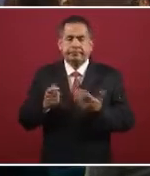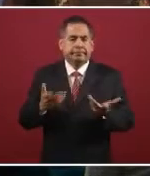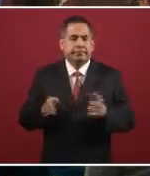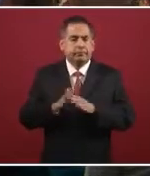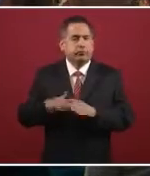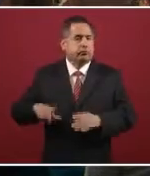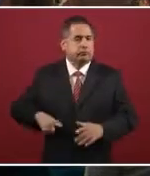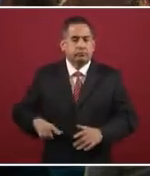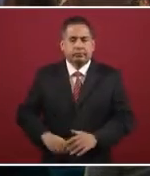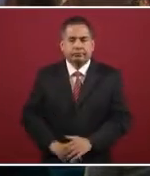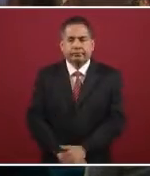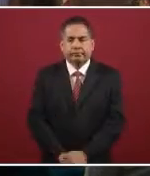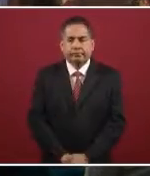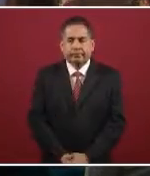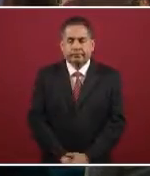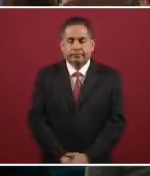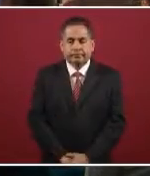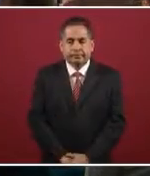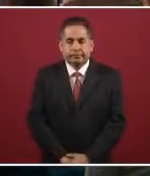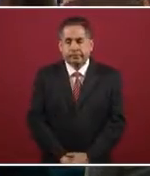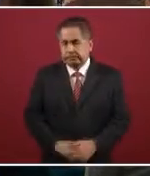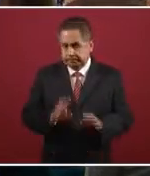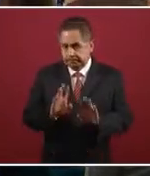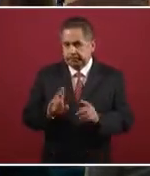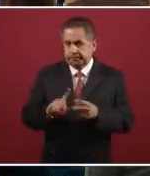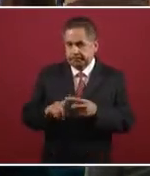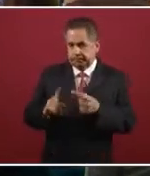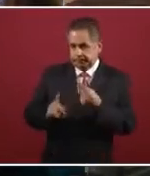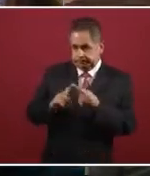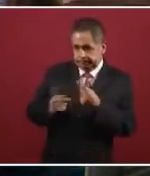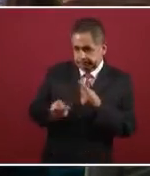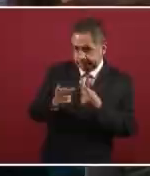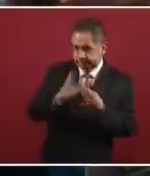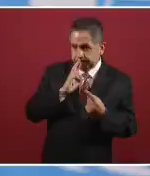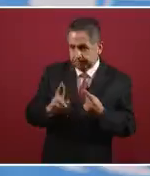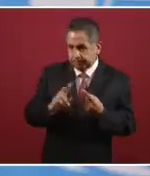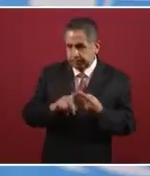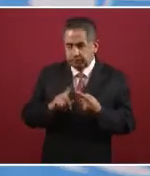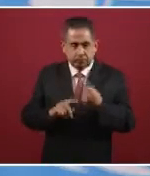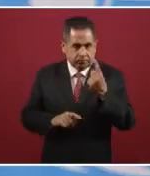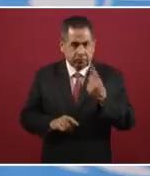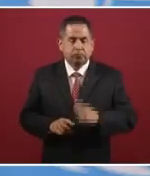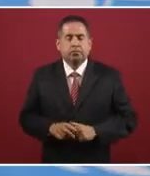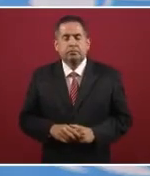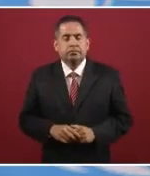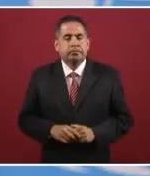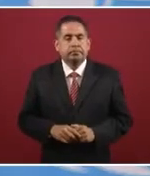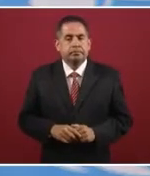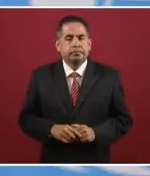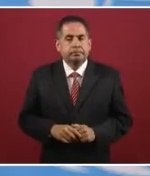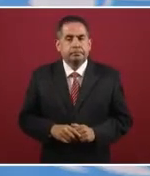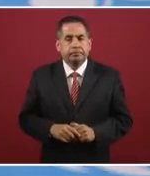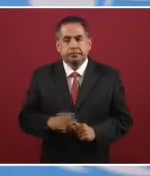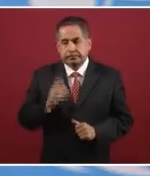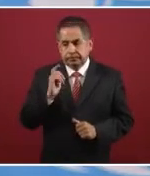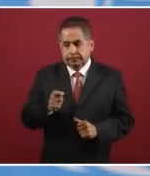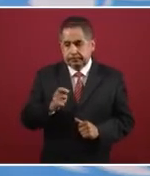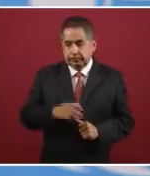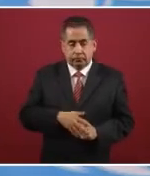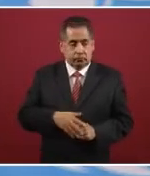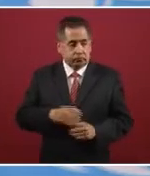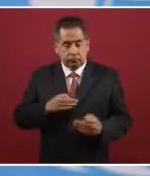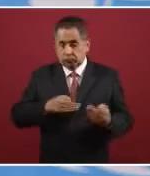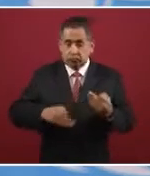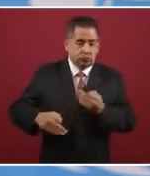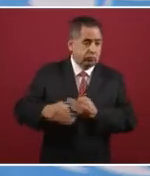el Estado. Bueno, acerca de lo primero, lo ideal es que todos los que quieran ingresar